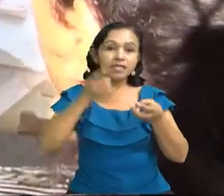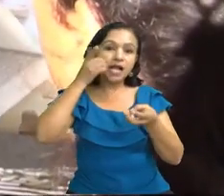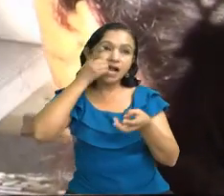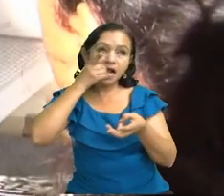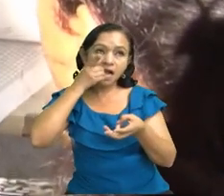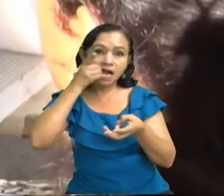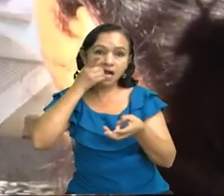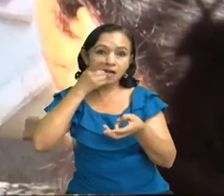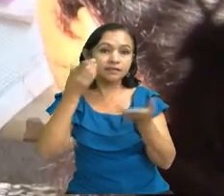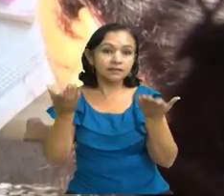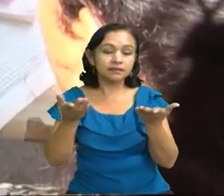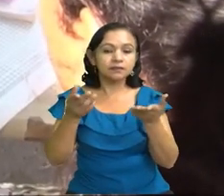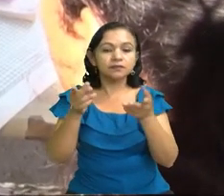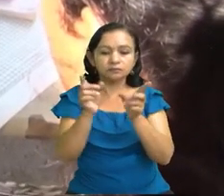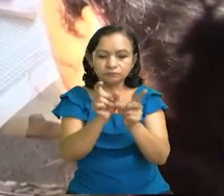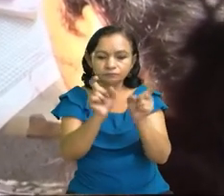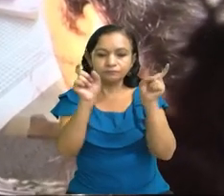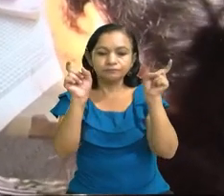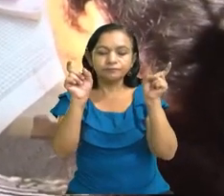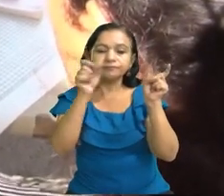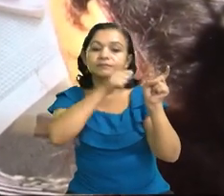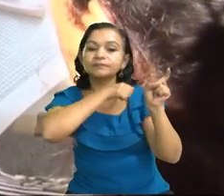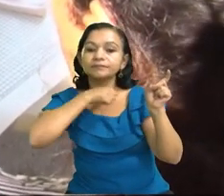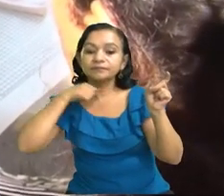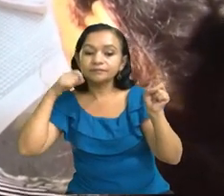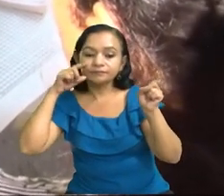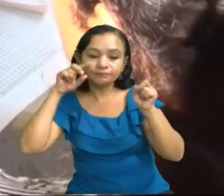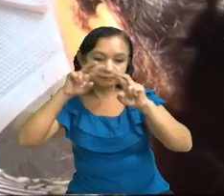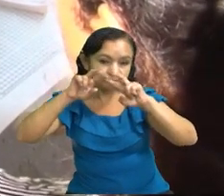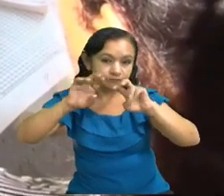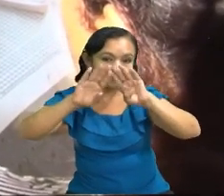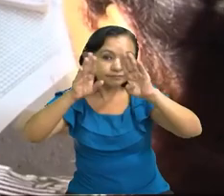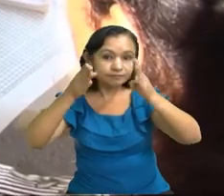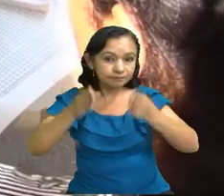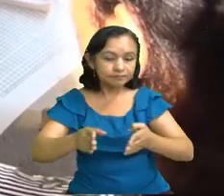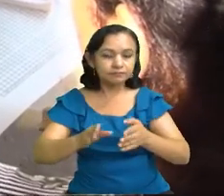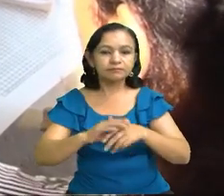y se están llevando a cabo Papá Nicolau. Pues muy bien,